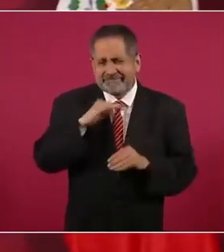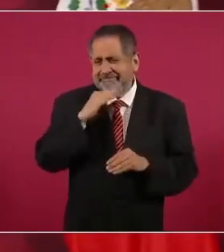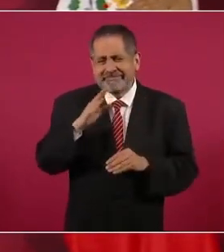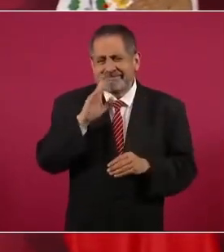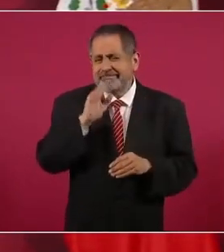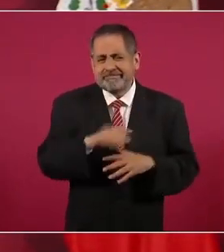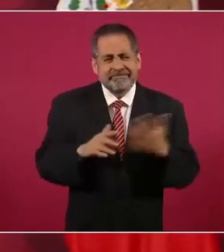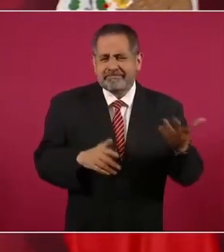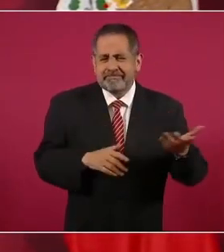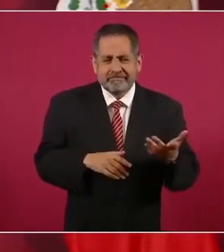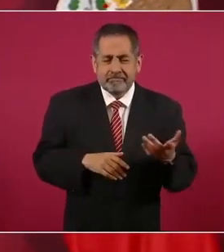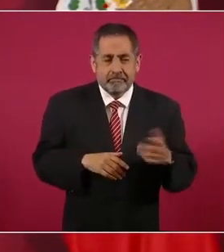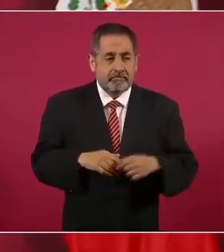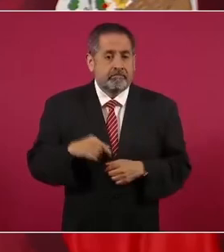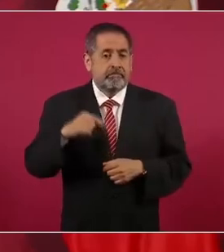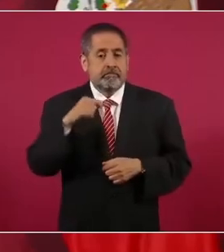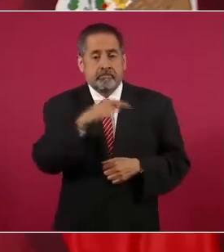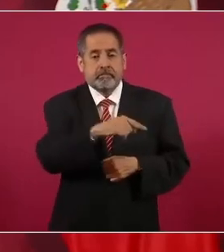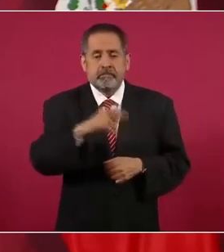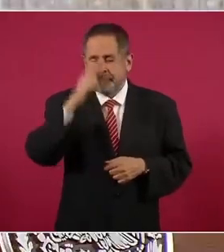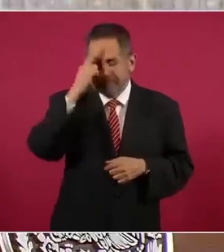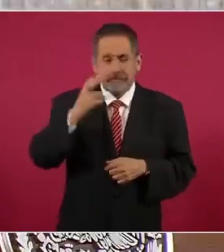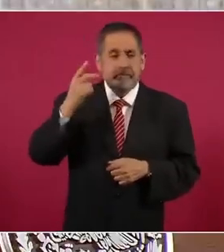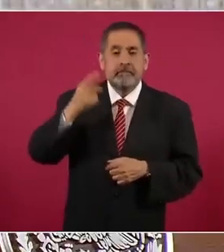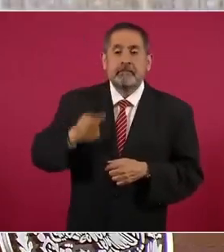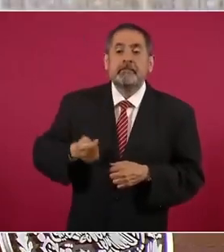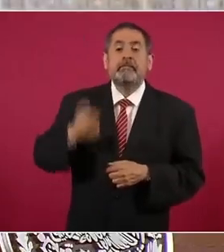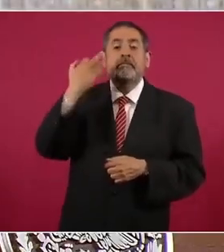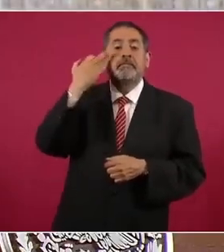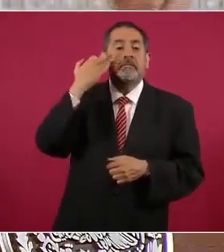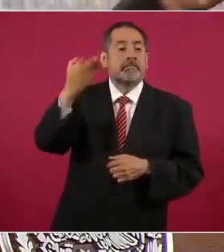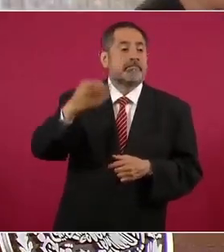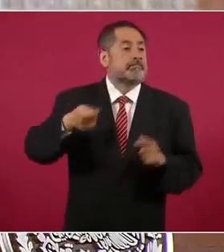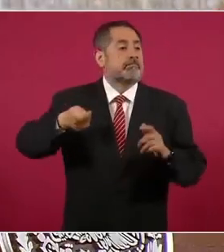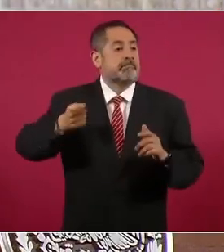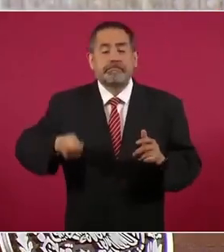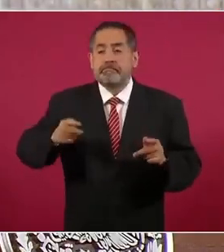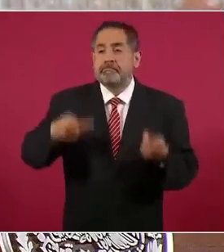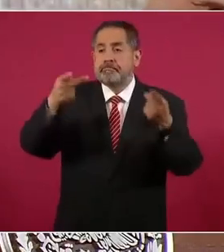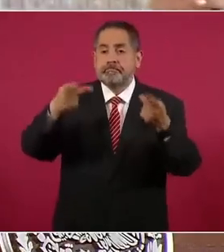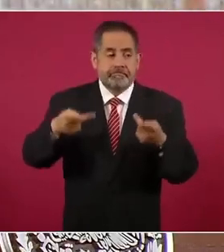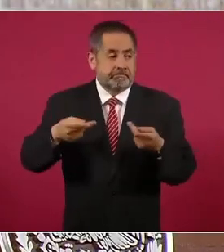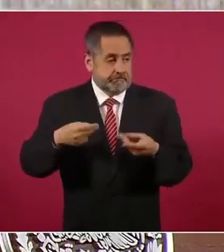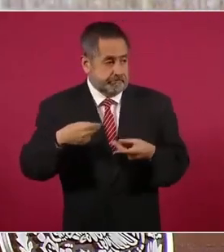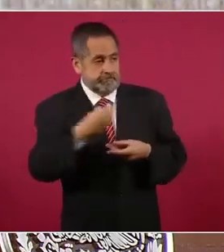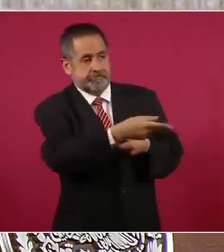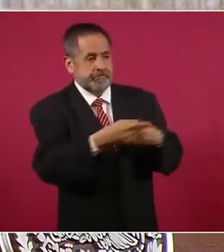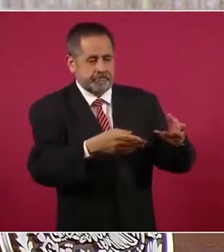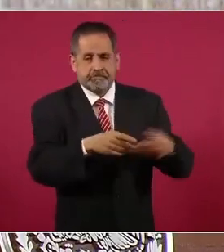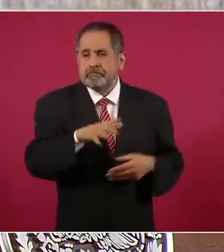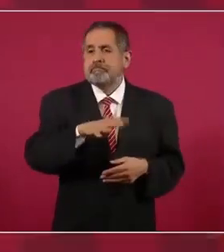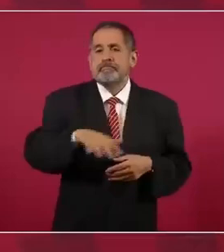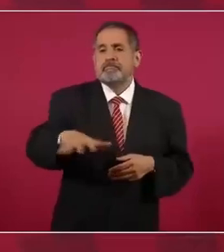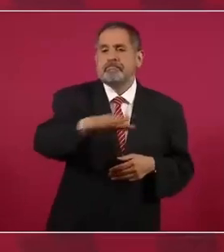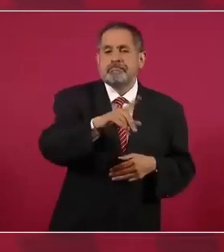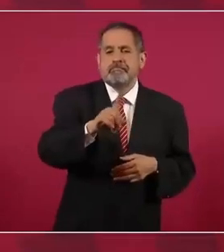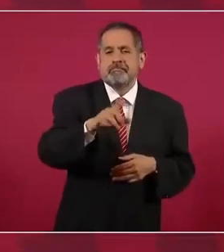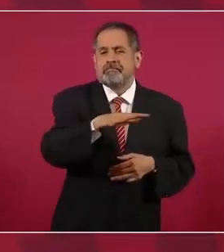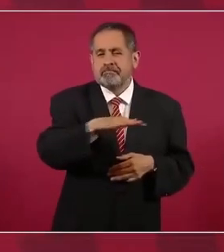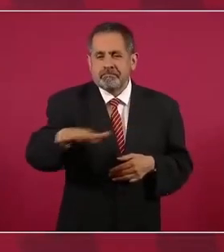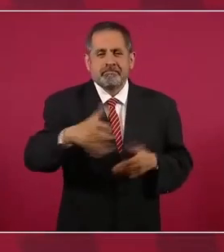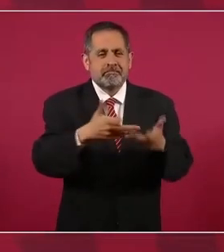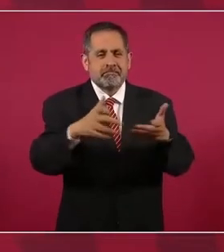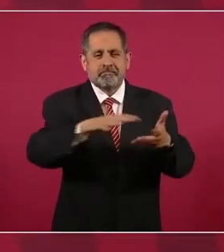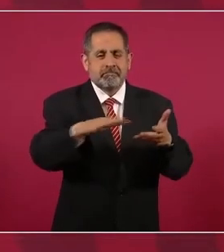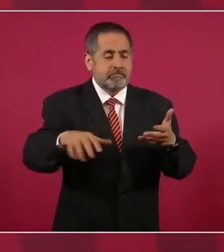Fueron de las primeras llamadas rondas y se entregaron estos campos que ya